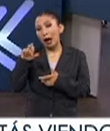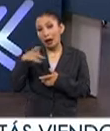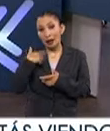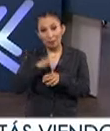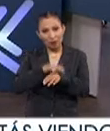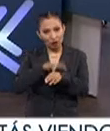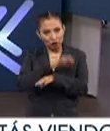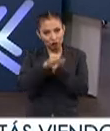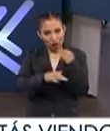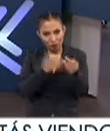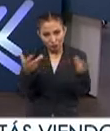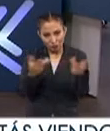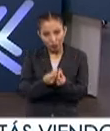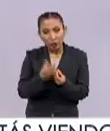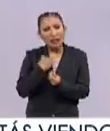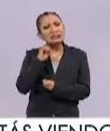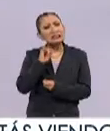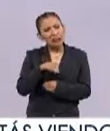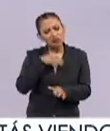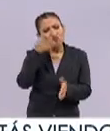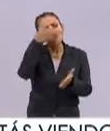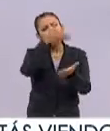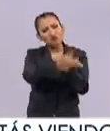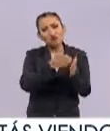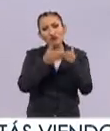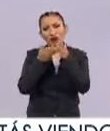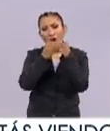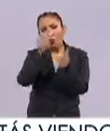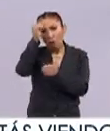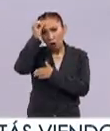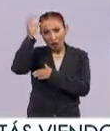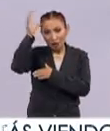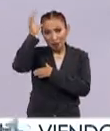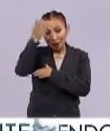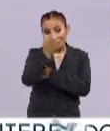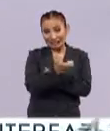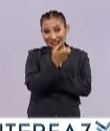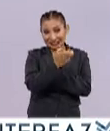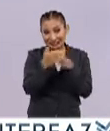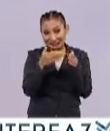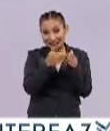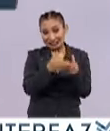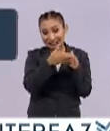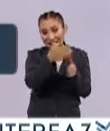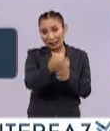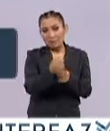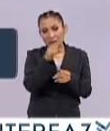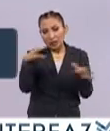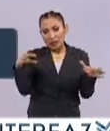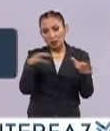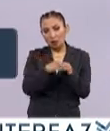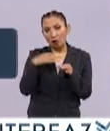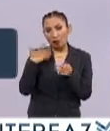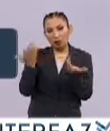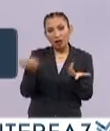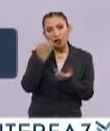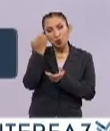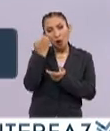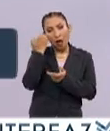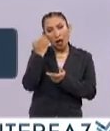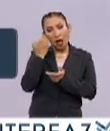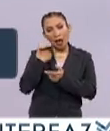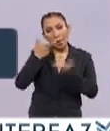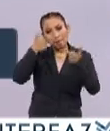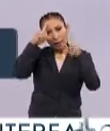placer estar con ustedes. Y sí, estuvimos a bordo del buque Cuauhtémoc, que es parte de la heroica